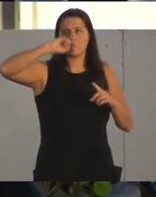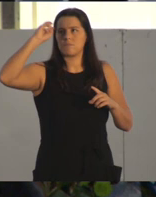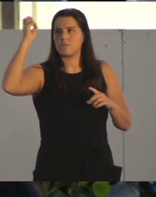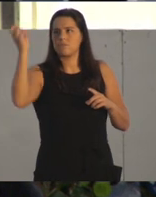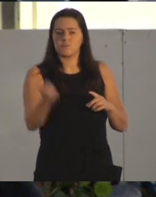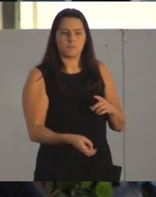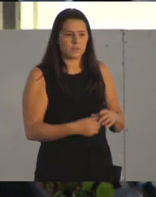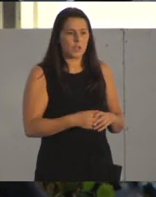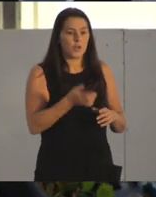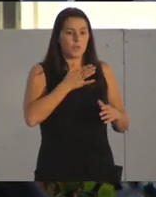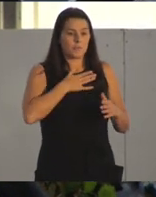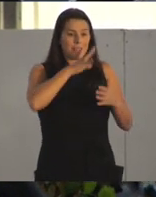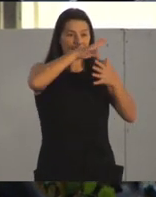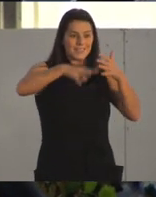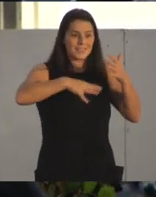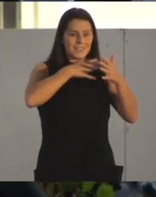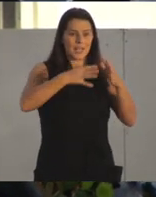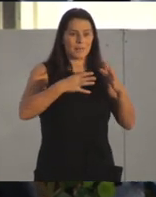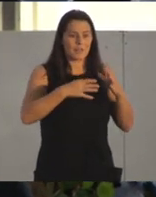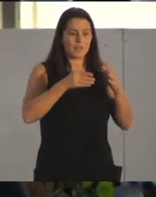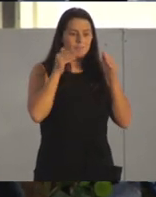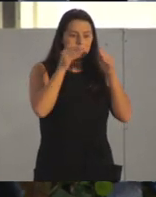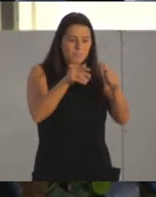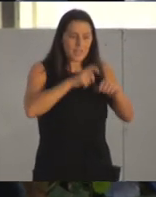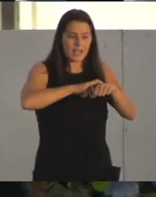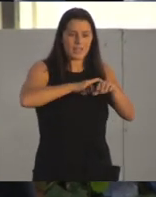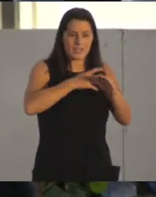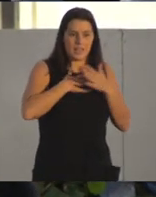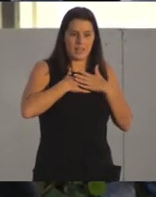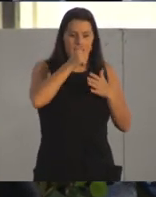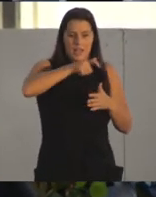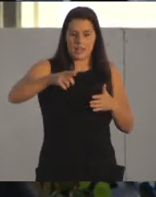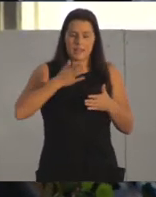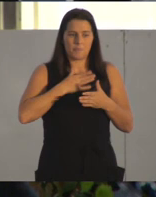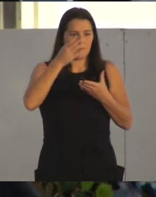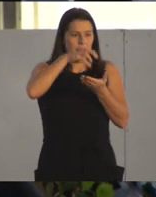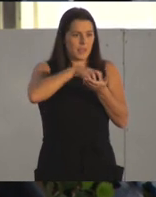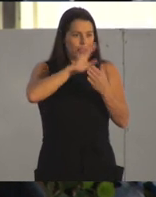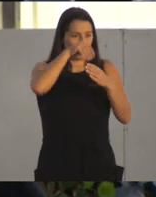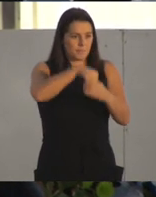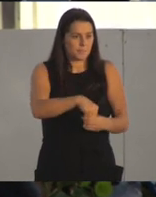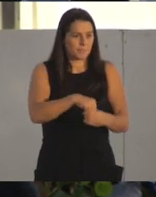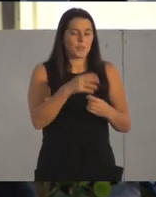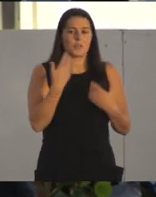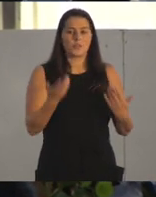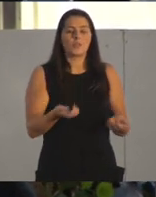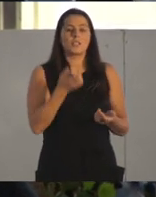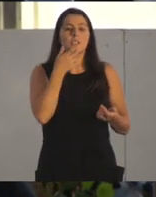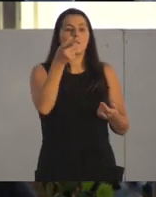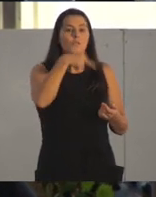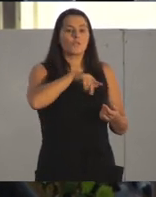Nuestra tabla está personalizada a las características y peculiaridades de nuestros chicos. Por lo tanto, si